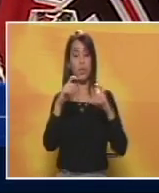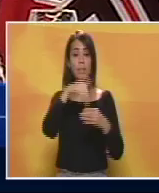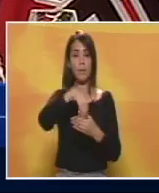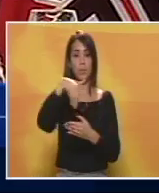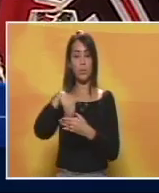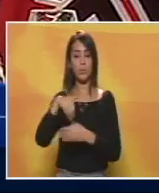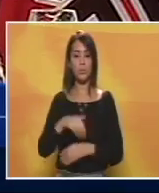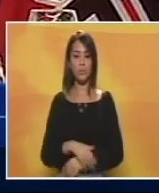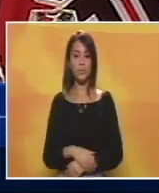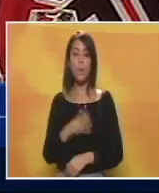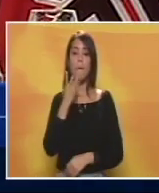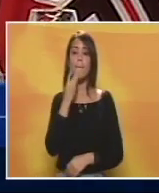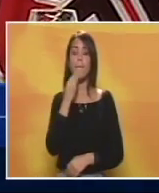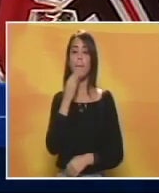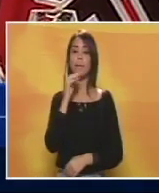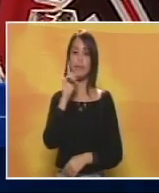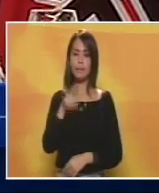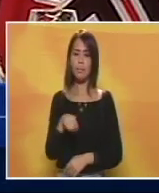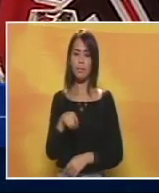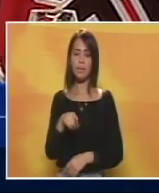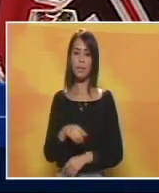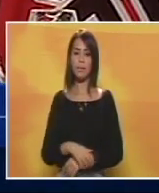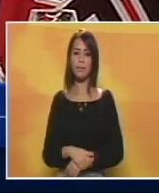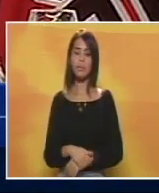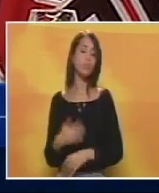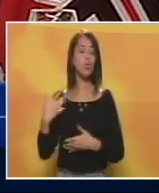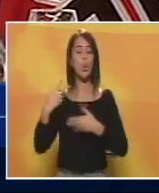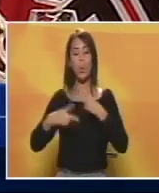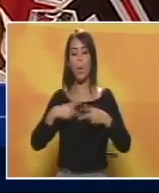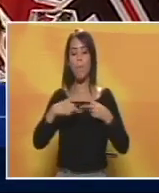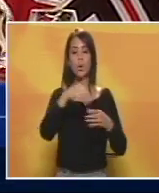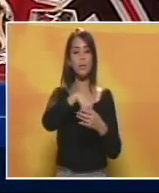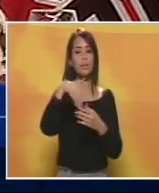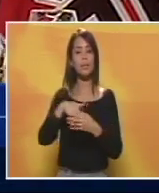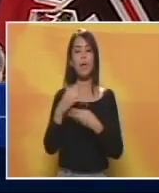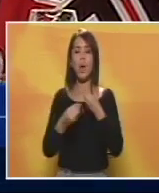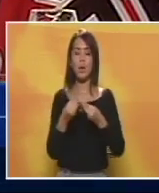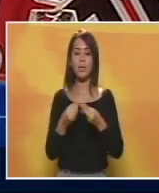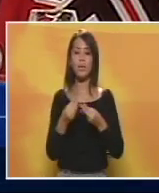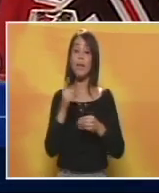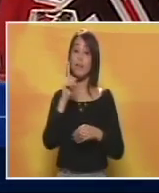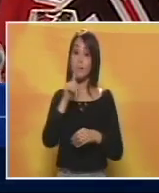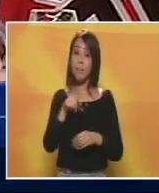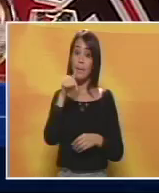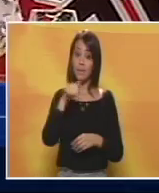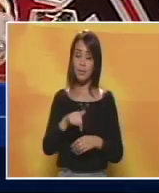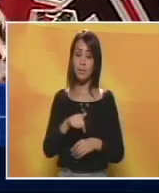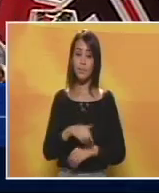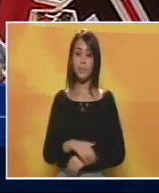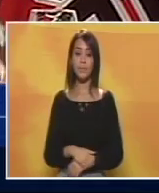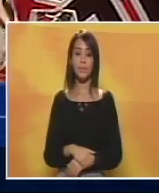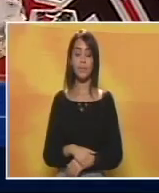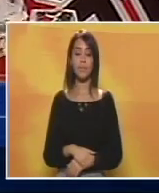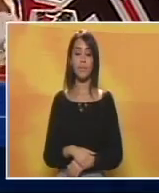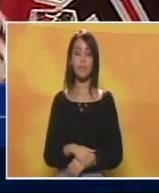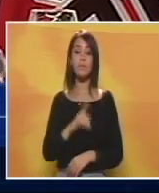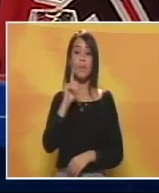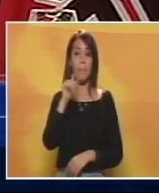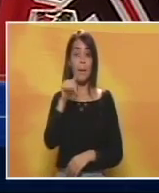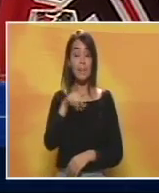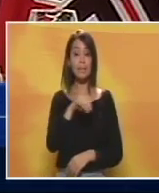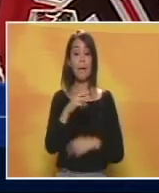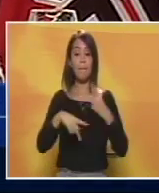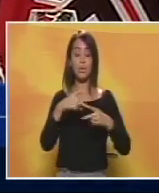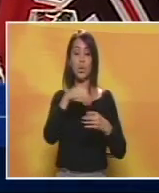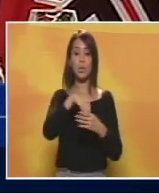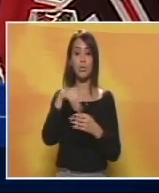voto. Por ejemplo, también, que hemos hecho siempre en todos los procesos electorales y los estamos haciendo en este proceso electoral, incluida todas